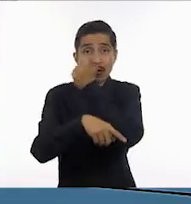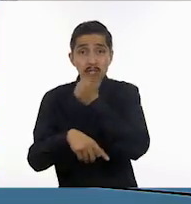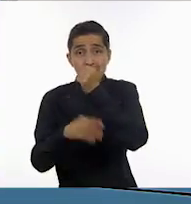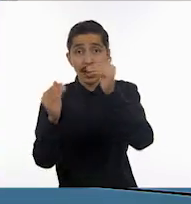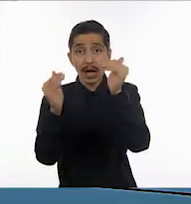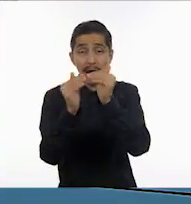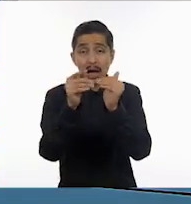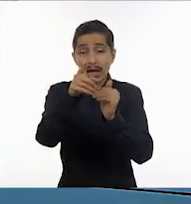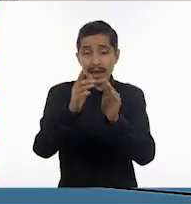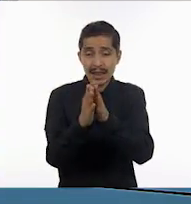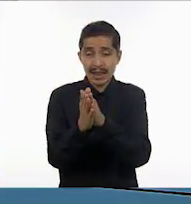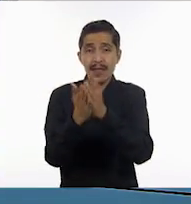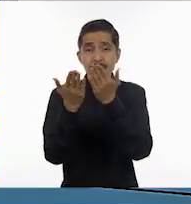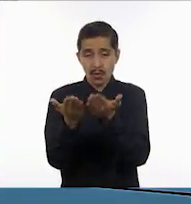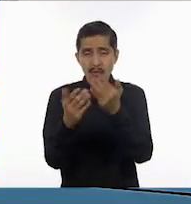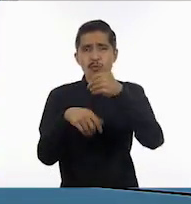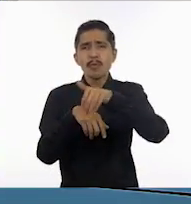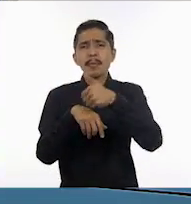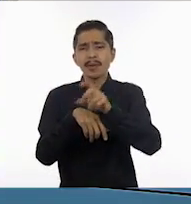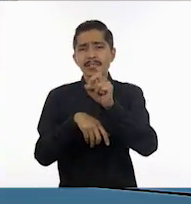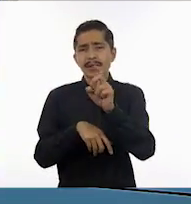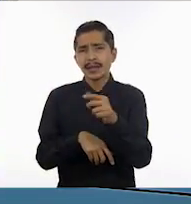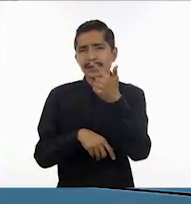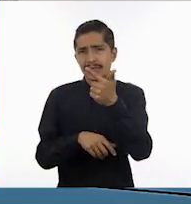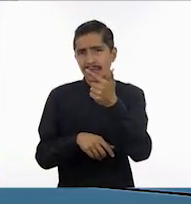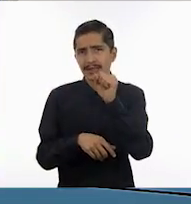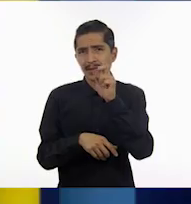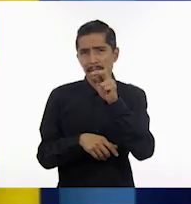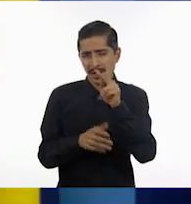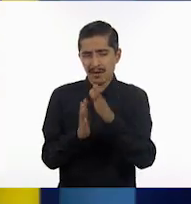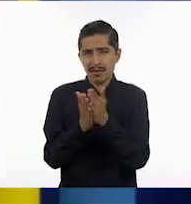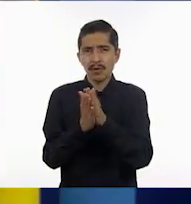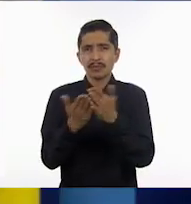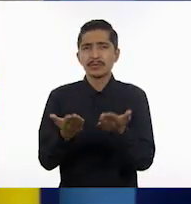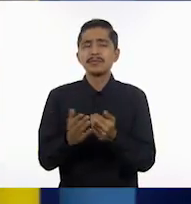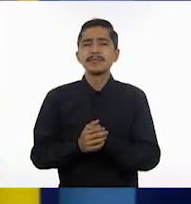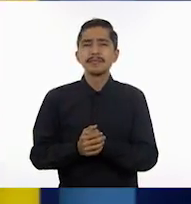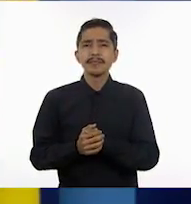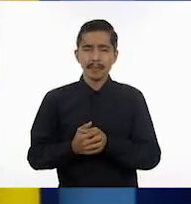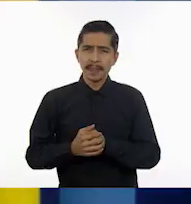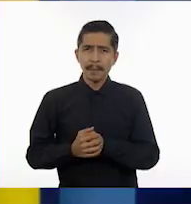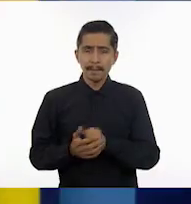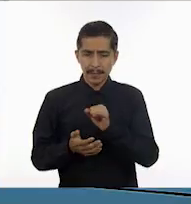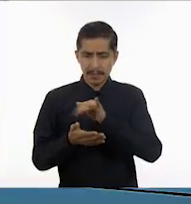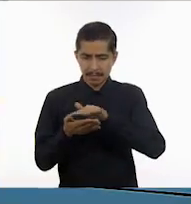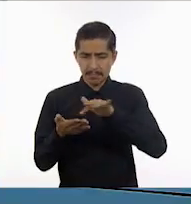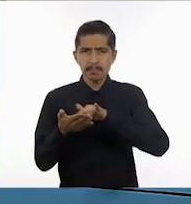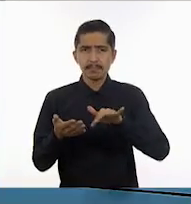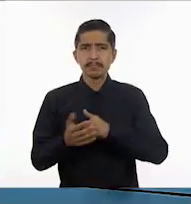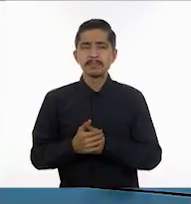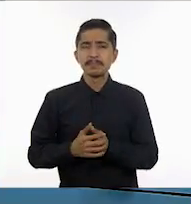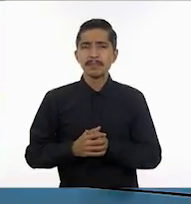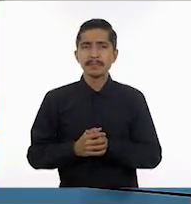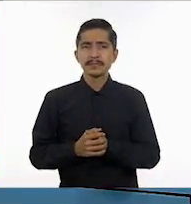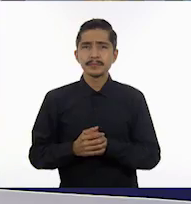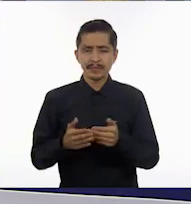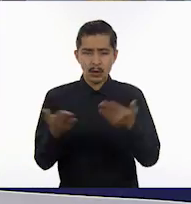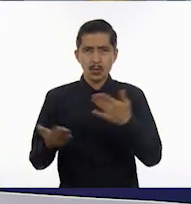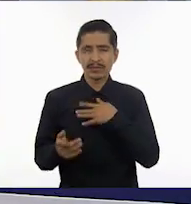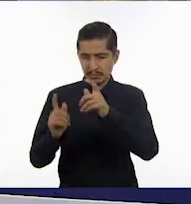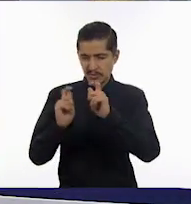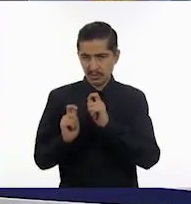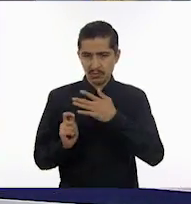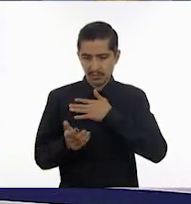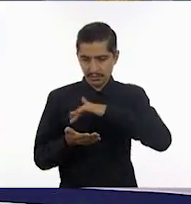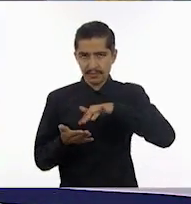en su casa a abrir su libro de texto en la página 37. Me parece. Leamos. Muy bien. Bien, me toca a mí, ¿va?